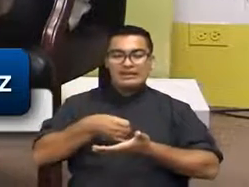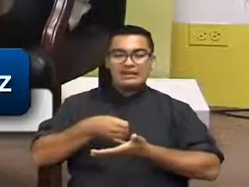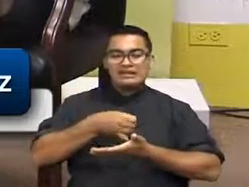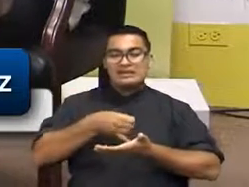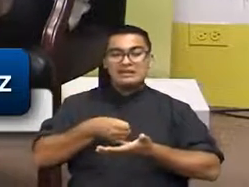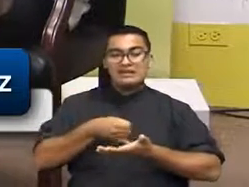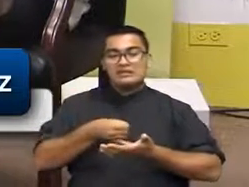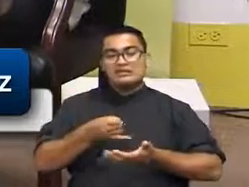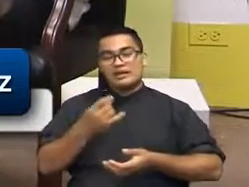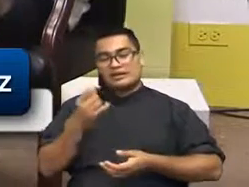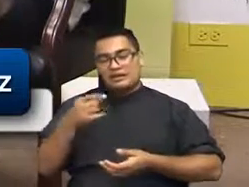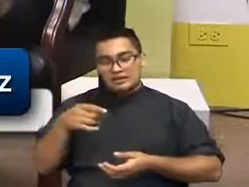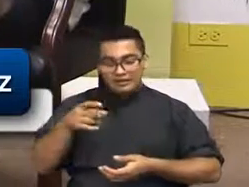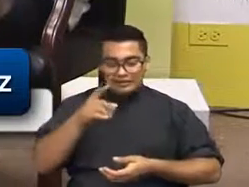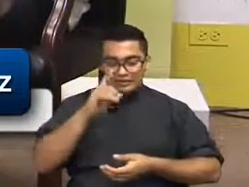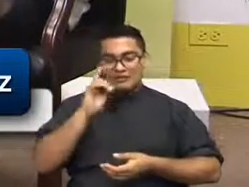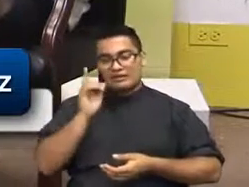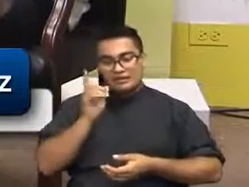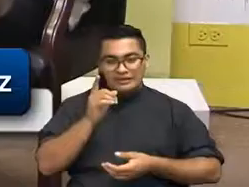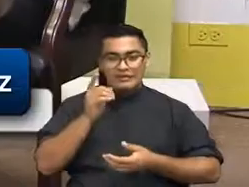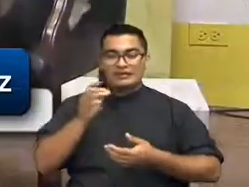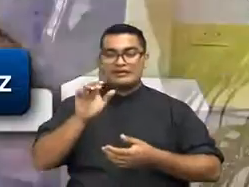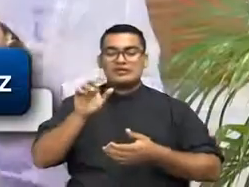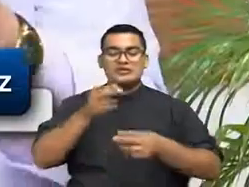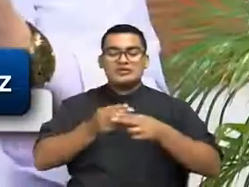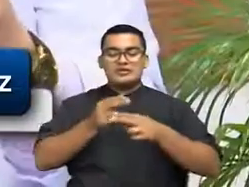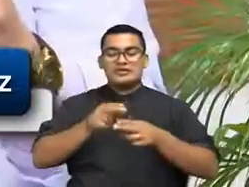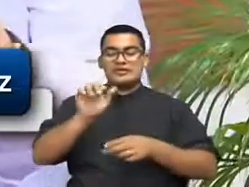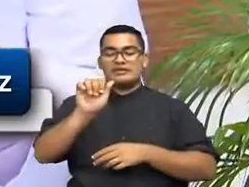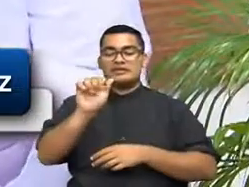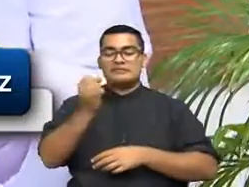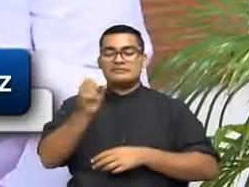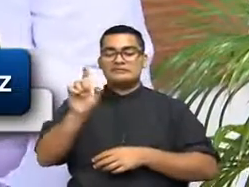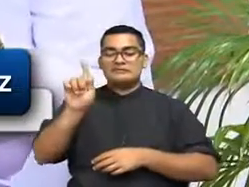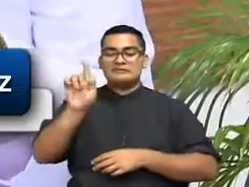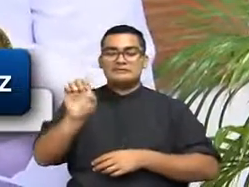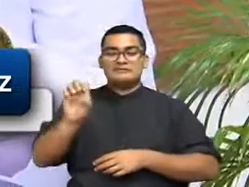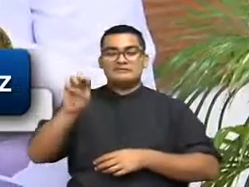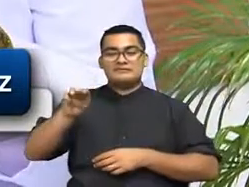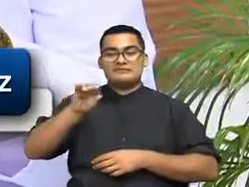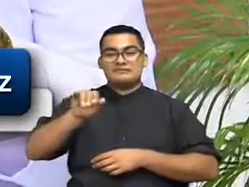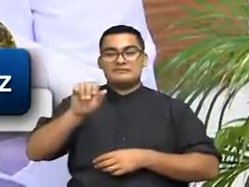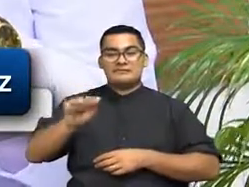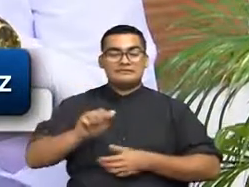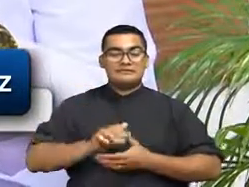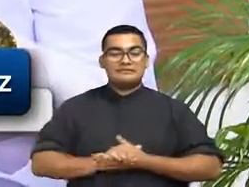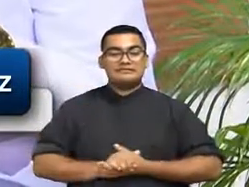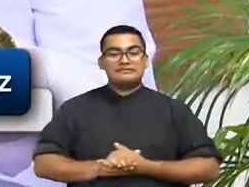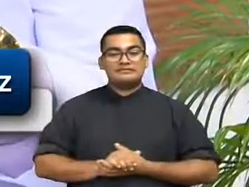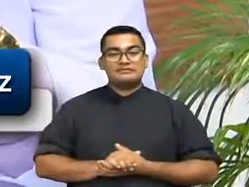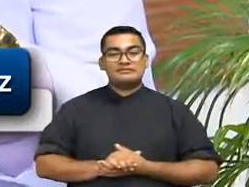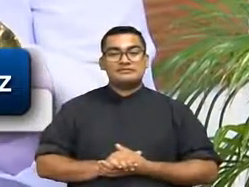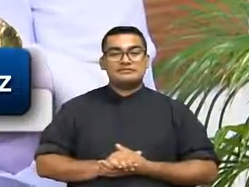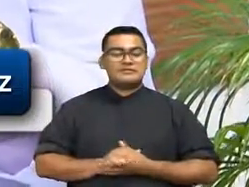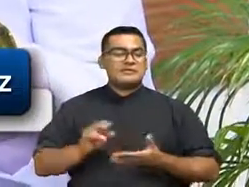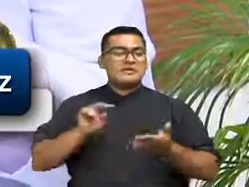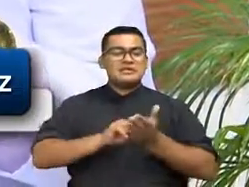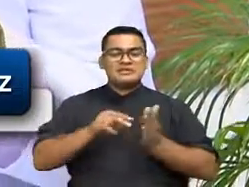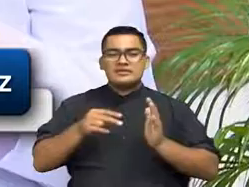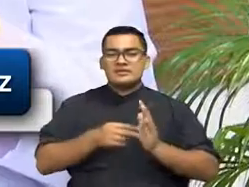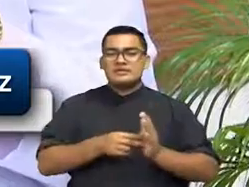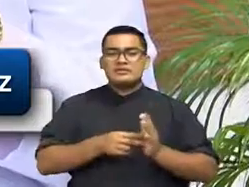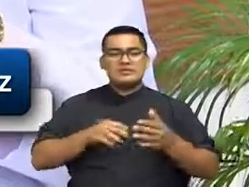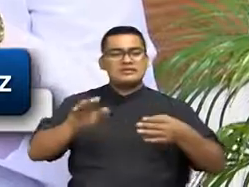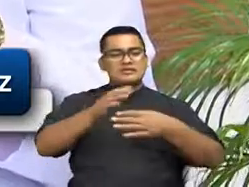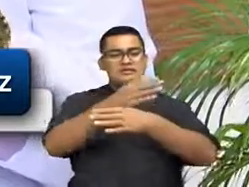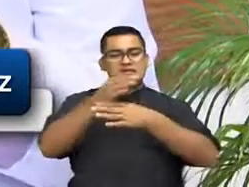astenia, es el término médico correcto para definir la debilidad que los padres miran en los hijos. Y todo eso conlleva una serie,